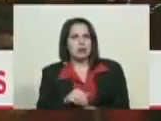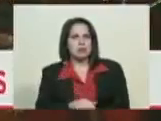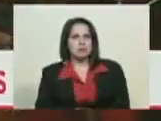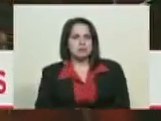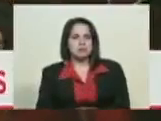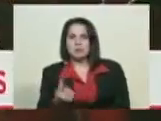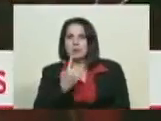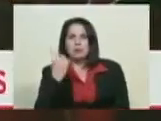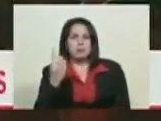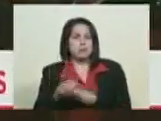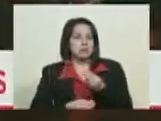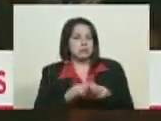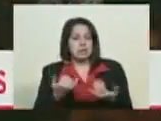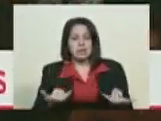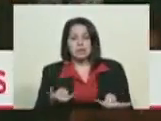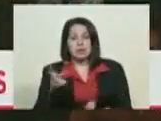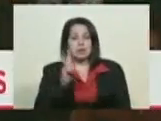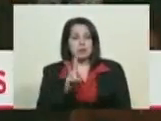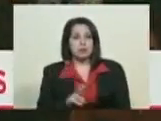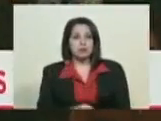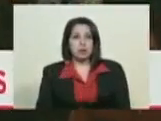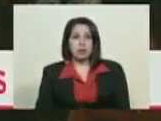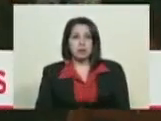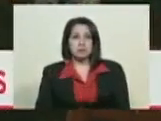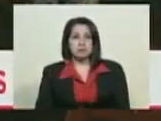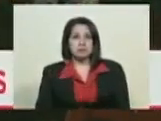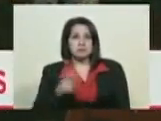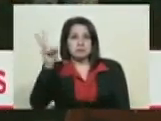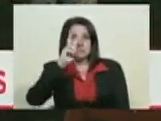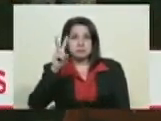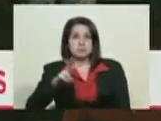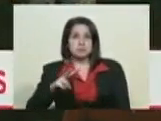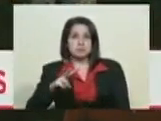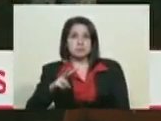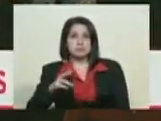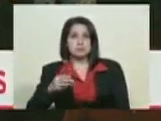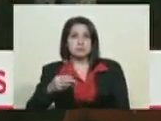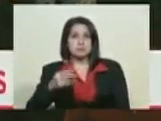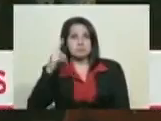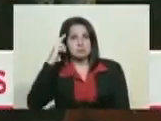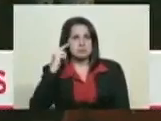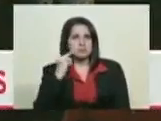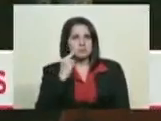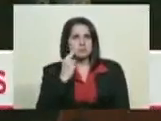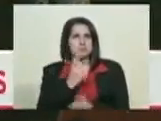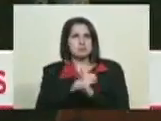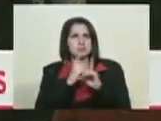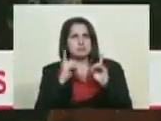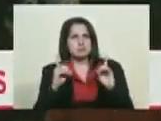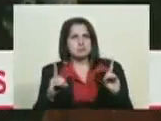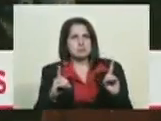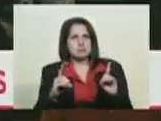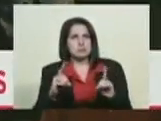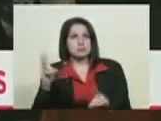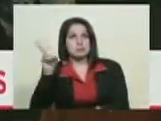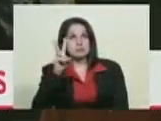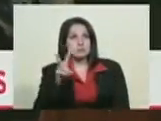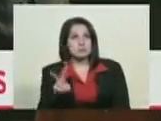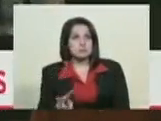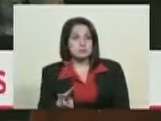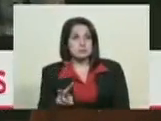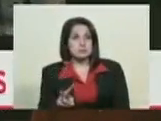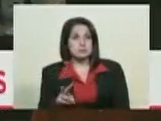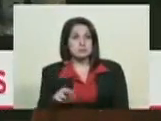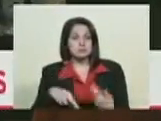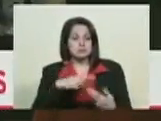solo ocurre en Venezuela, en la Venezuela bolivariana, en la Venezuela democrática, en la Venezuela